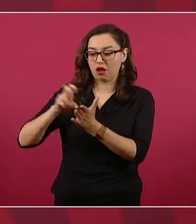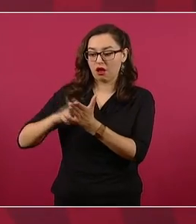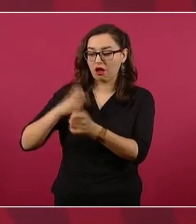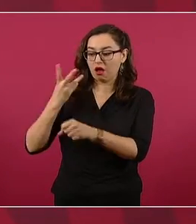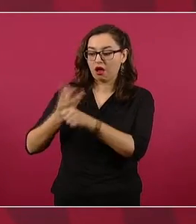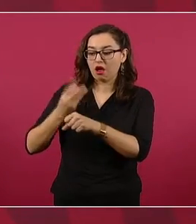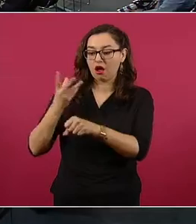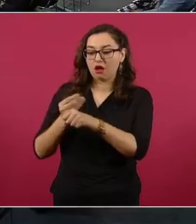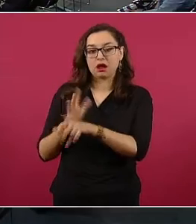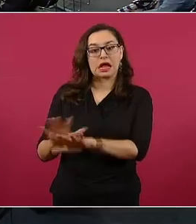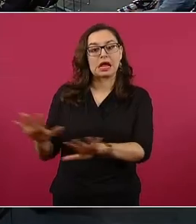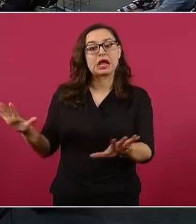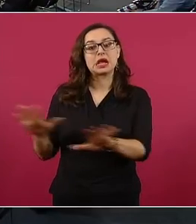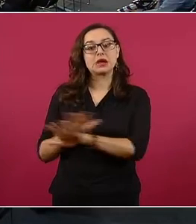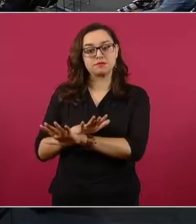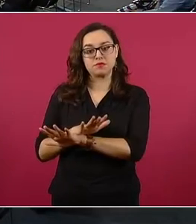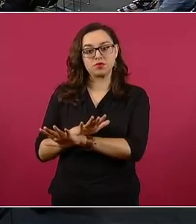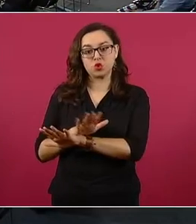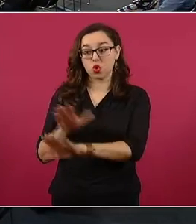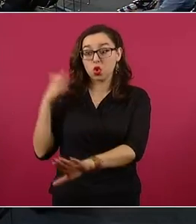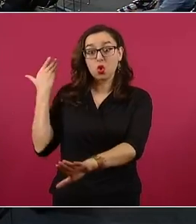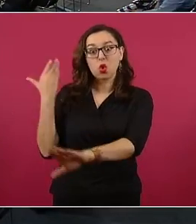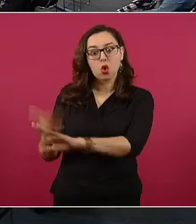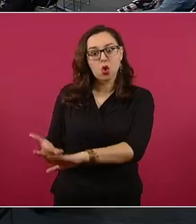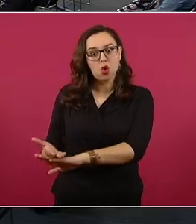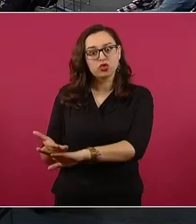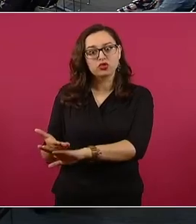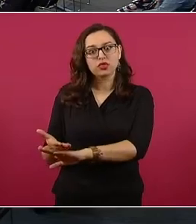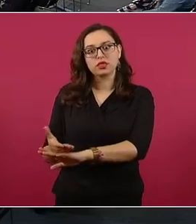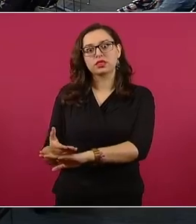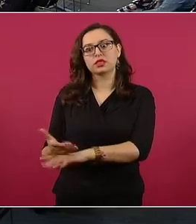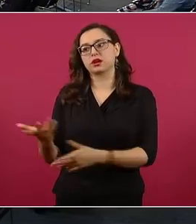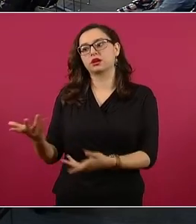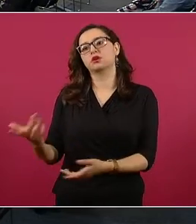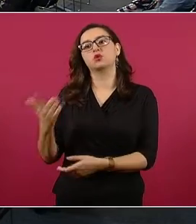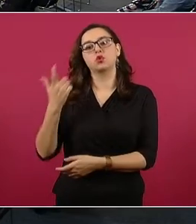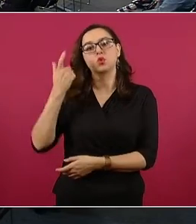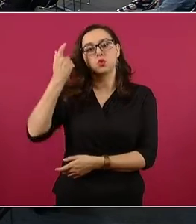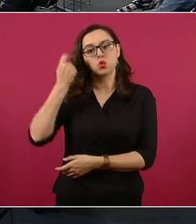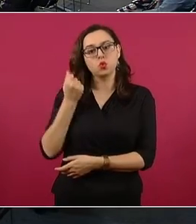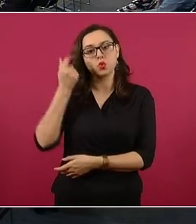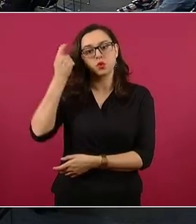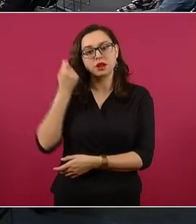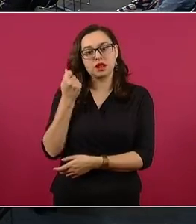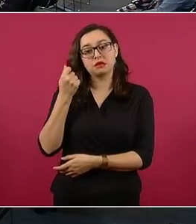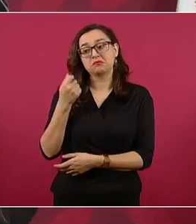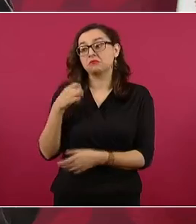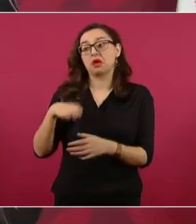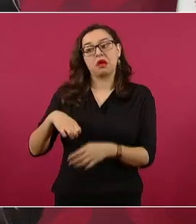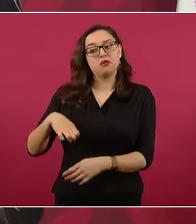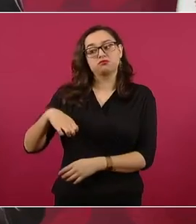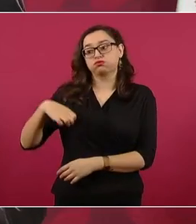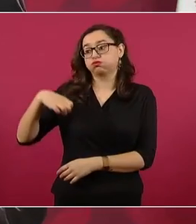y los querían jubilar con más edad,